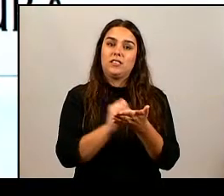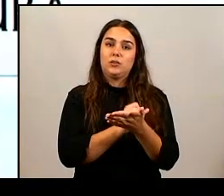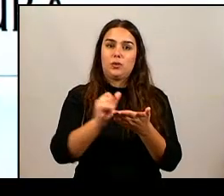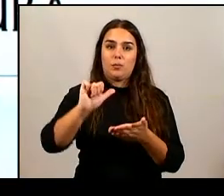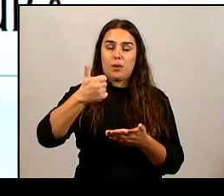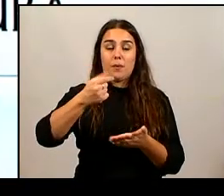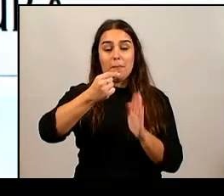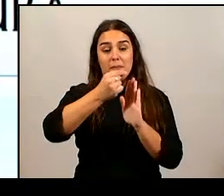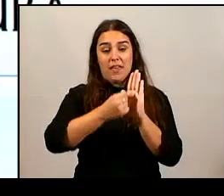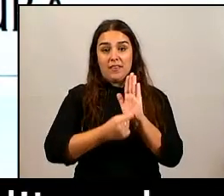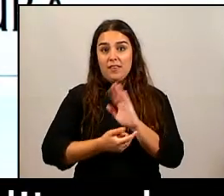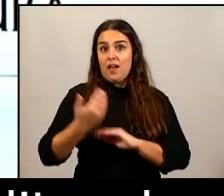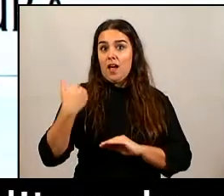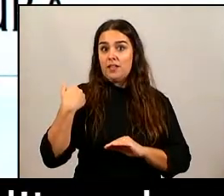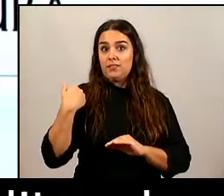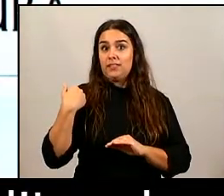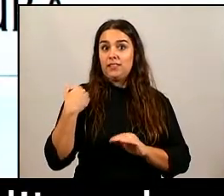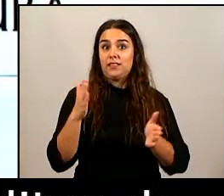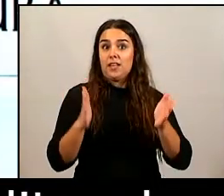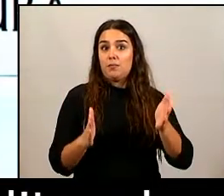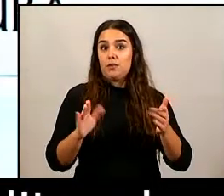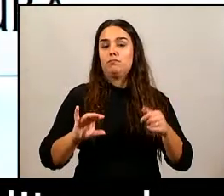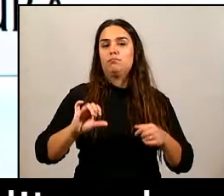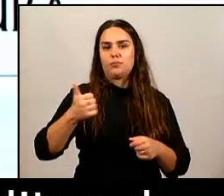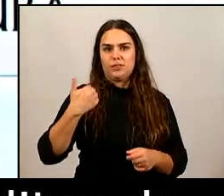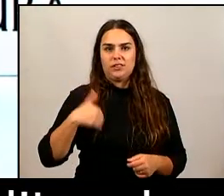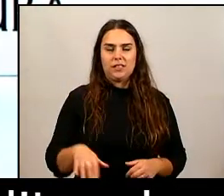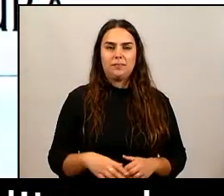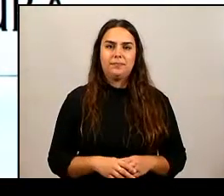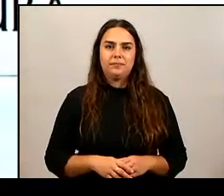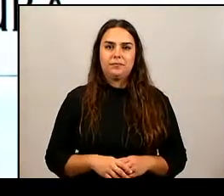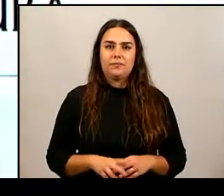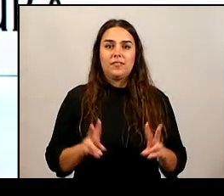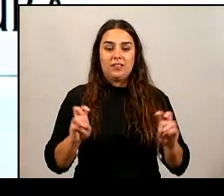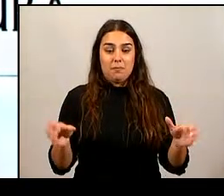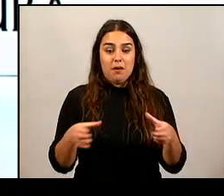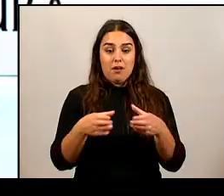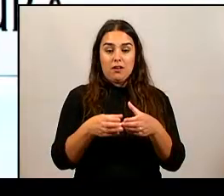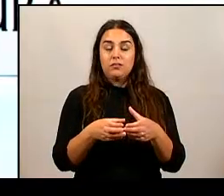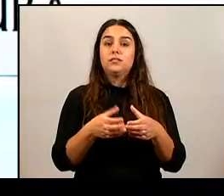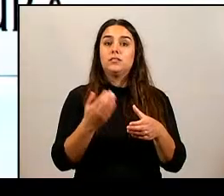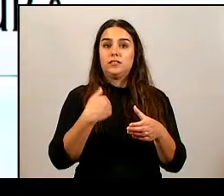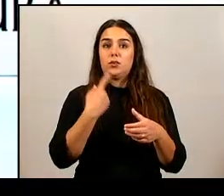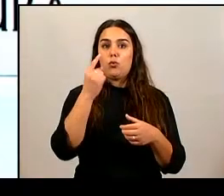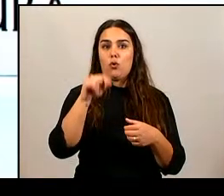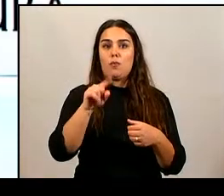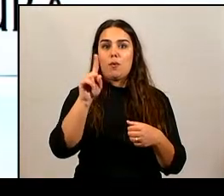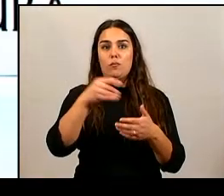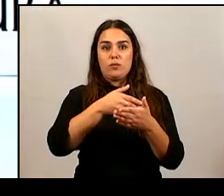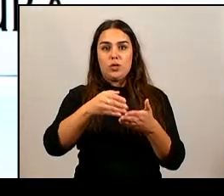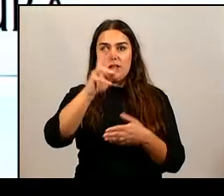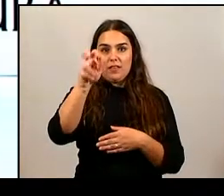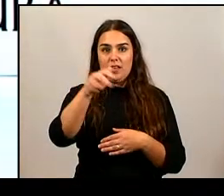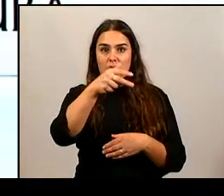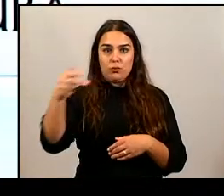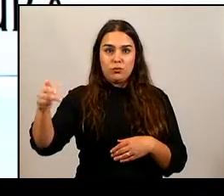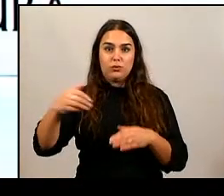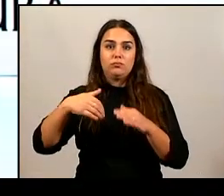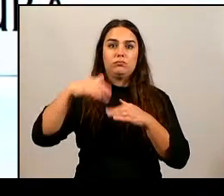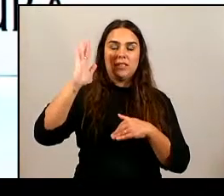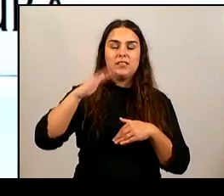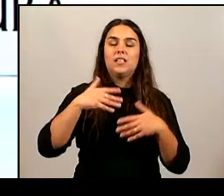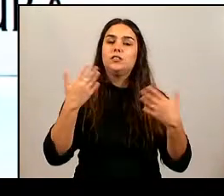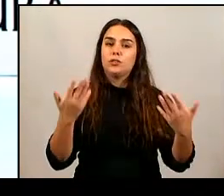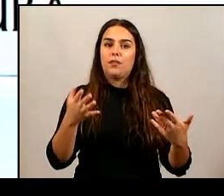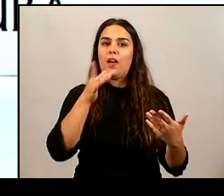medida que se decretó en el Ejecutivo anterior. Con esta partida directa, que supera 1,1 millones de euros, vamos a compensar a